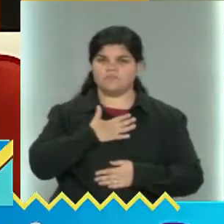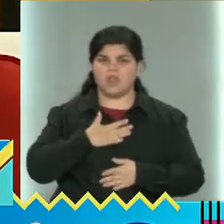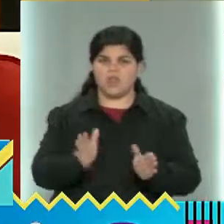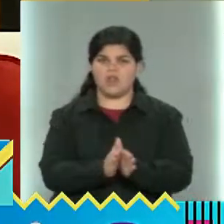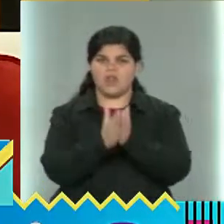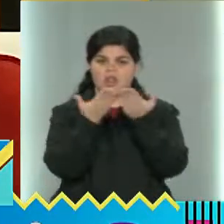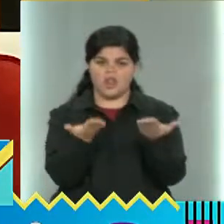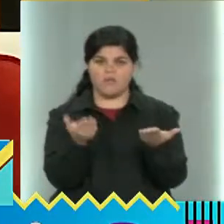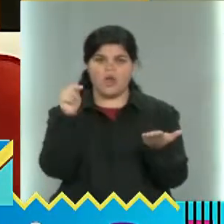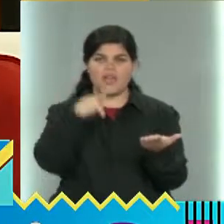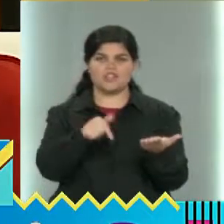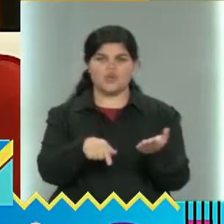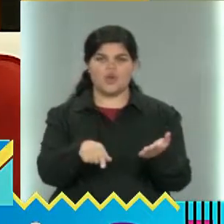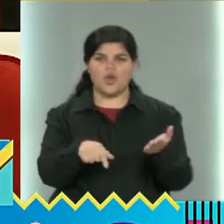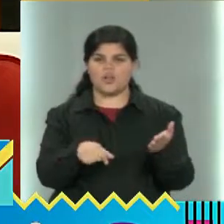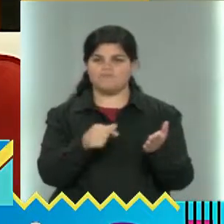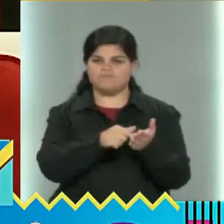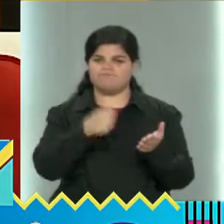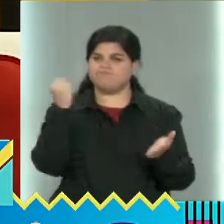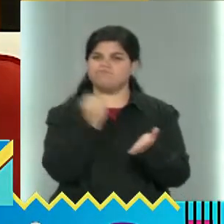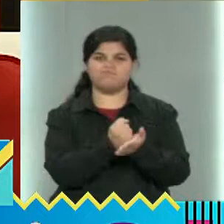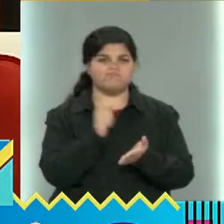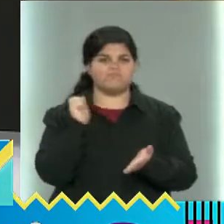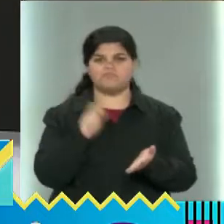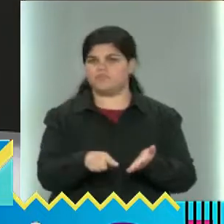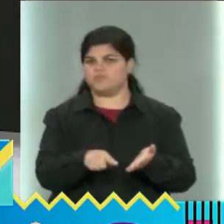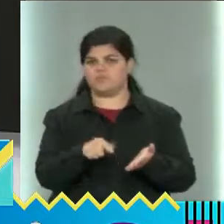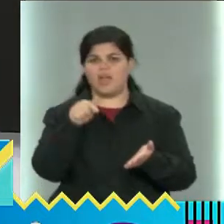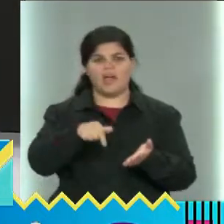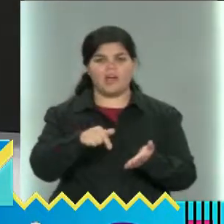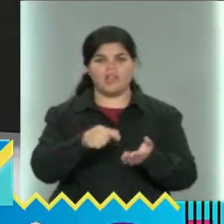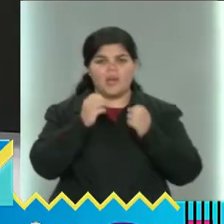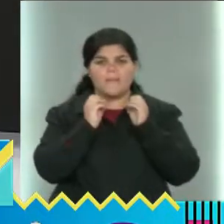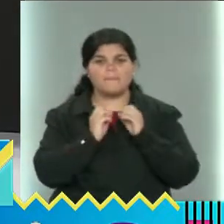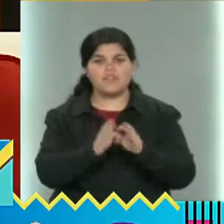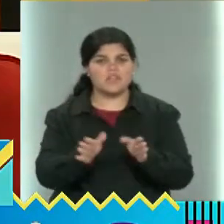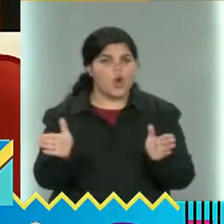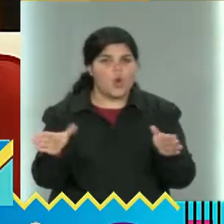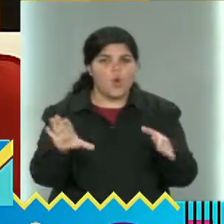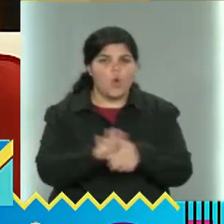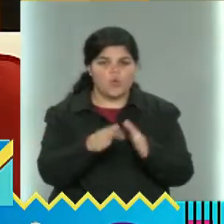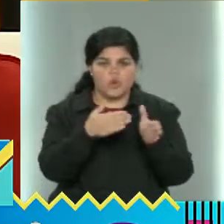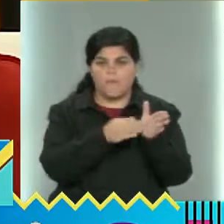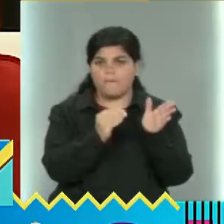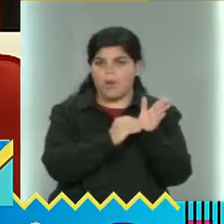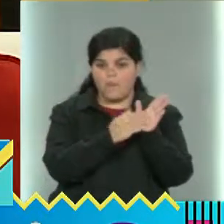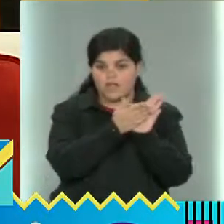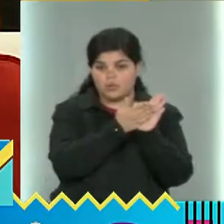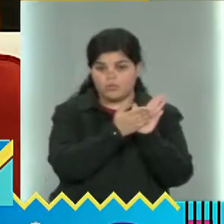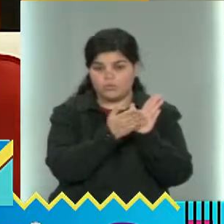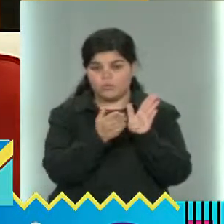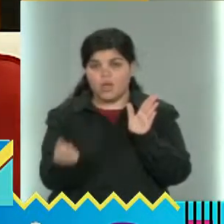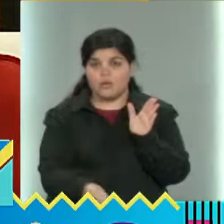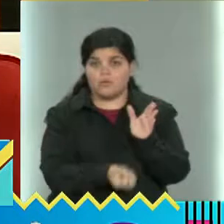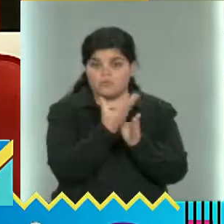entidad y nacen en un momento en que tienen que nacer y caminan más o menos,